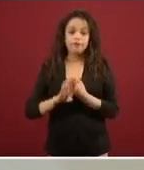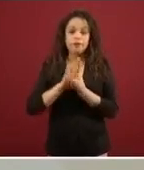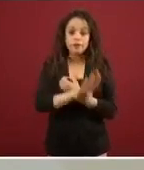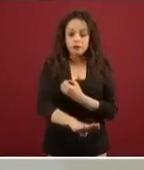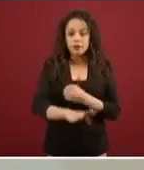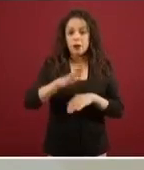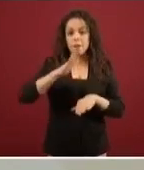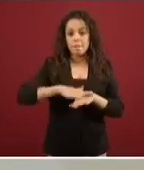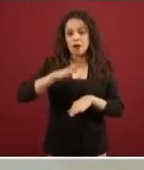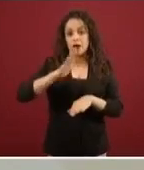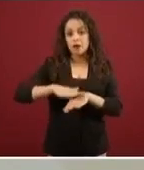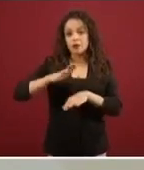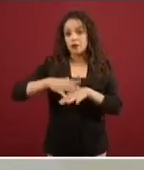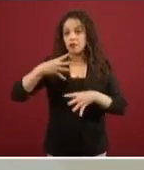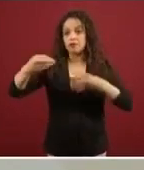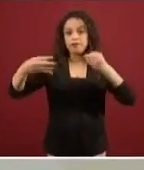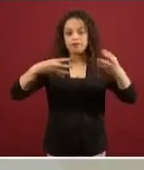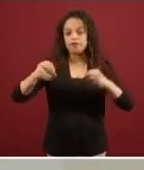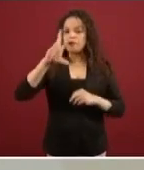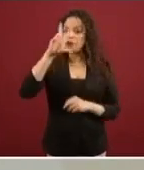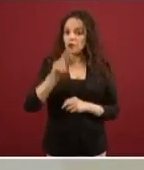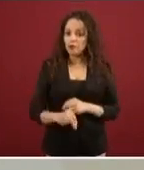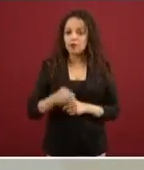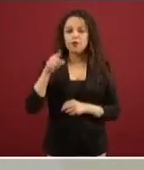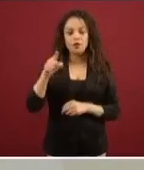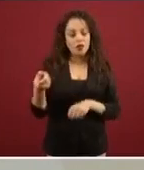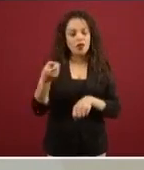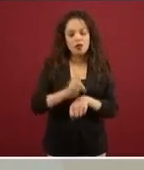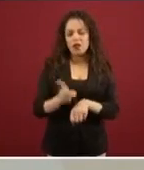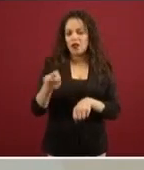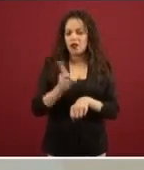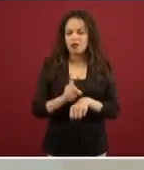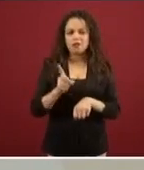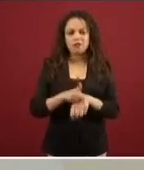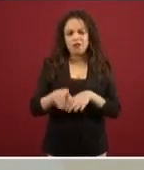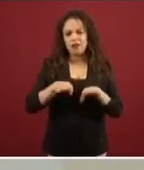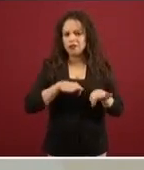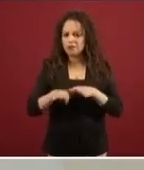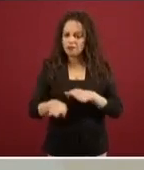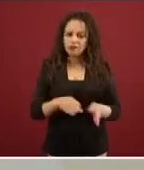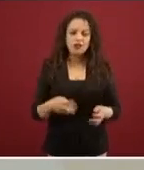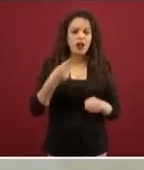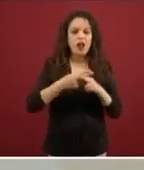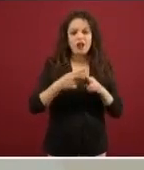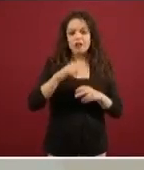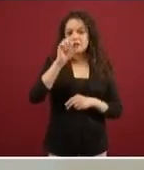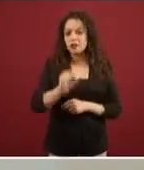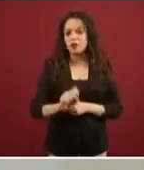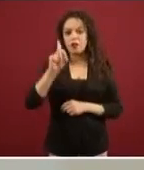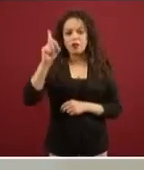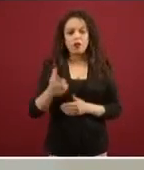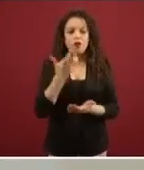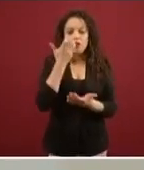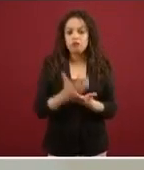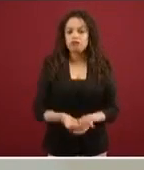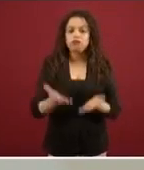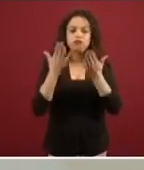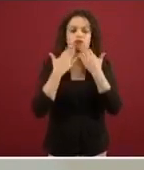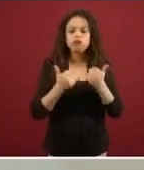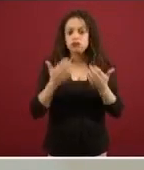de nivel. Ellos están activamente trabajando día con día, fines de semana, no han parado ni descansado, al igual que